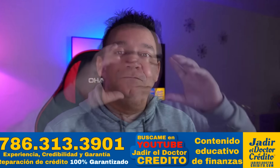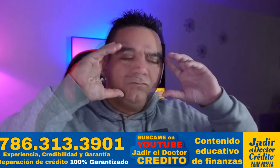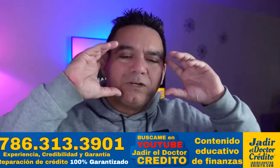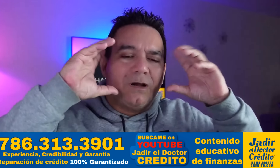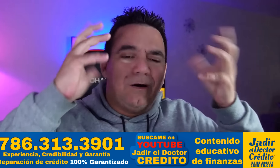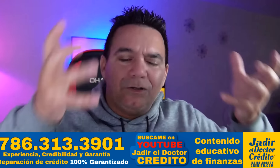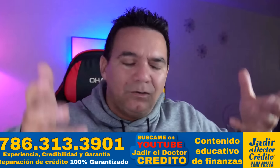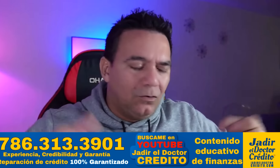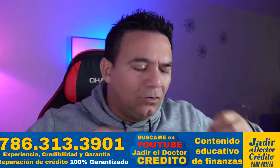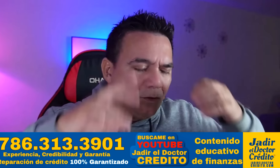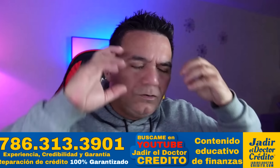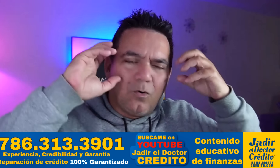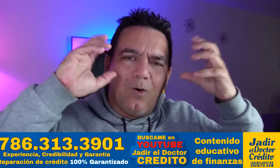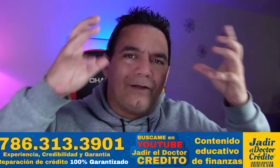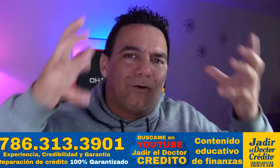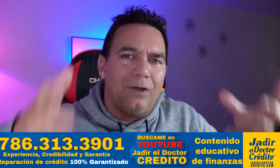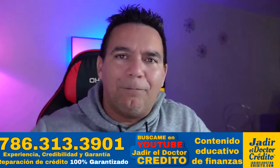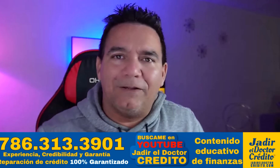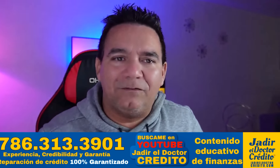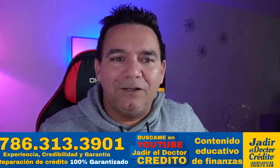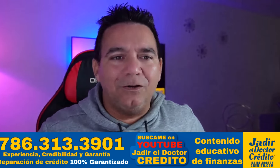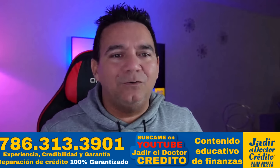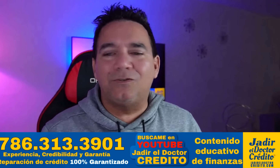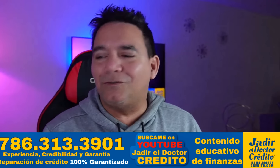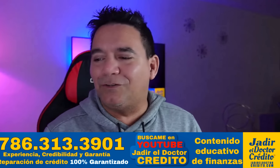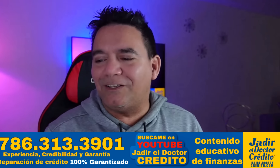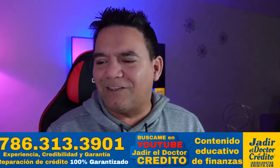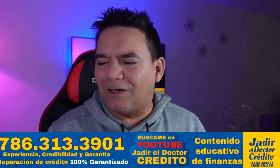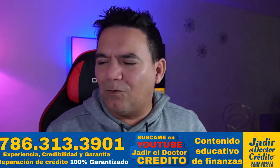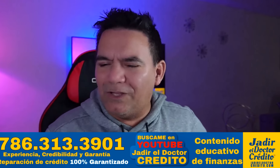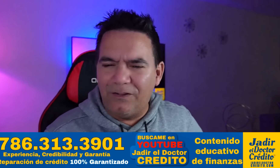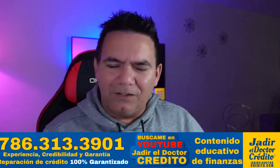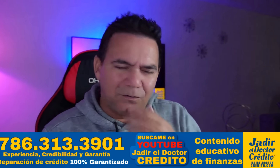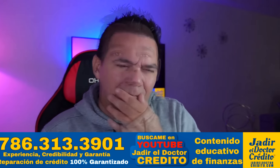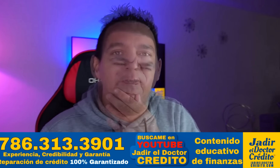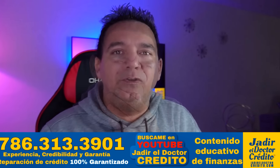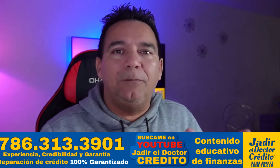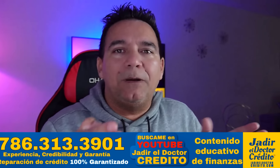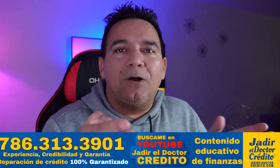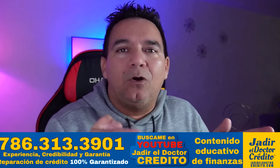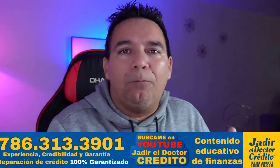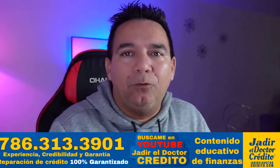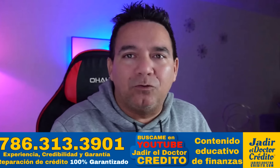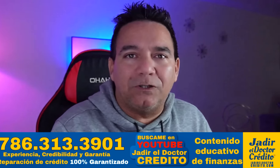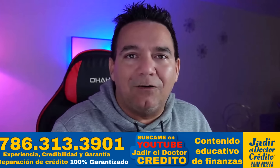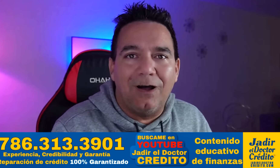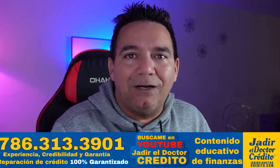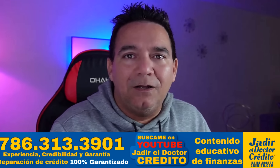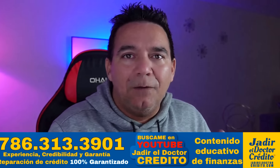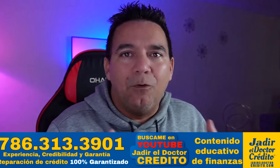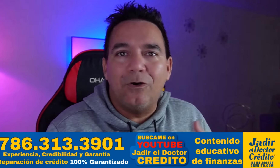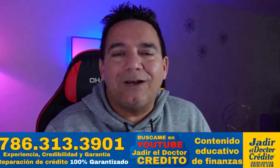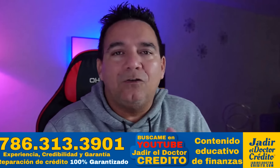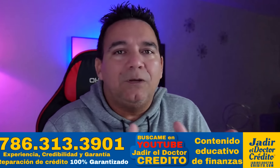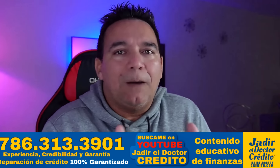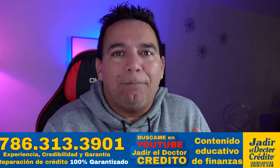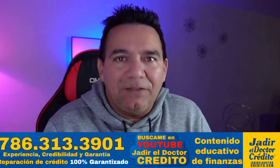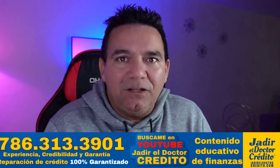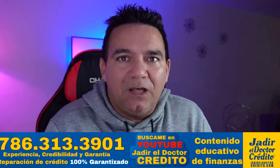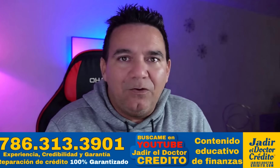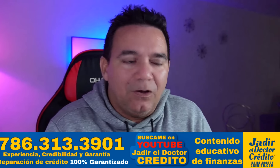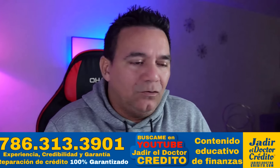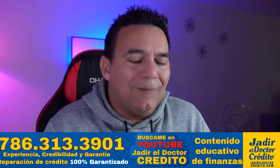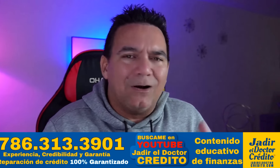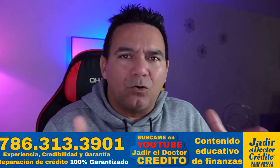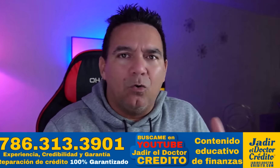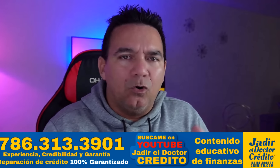sociales. Hizo un trabajo ideológico, cuadros del partido, yo no sé si ustedes se recuerdan de eso. Y donde primero los puso a trabajar, porque era donde más